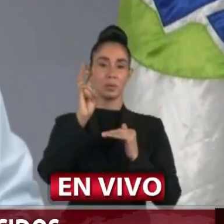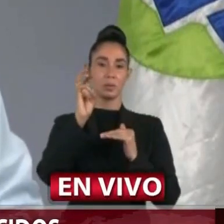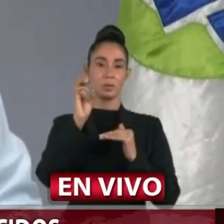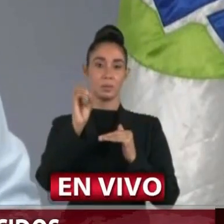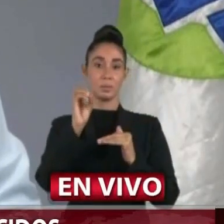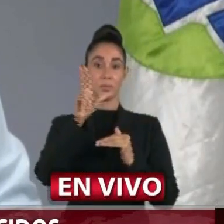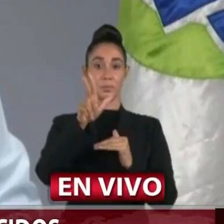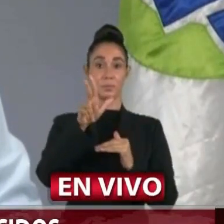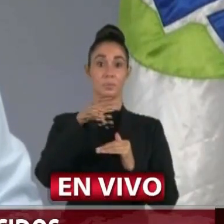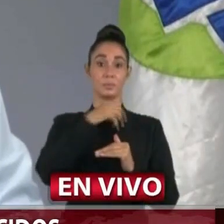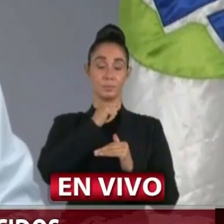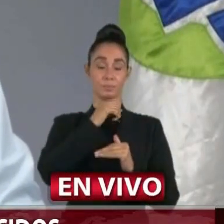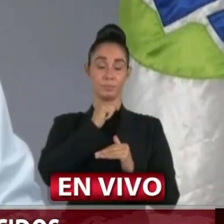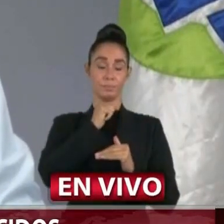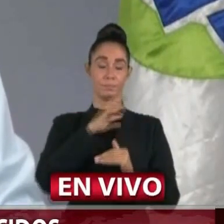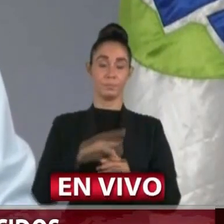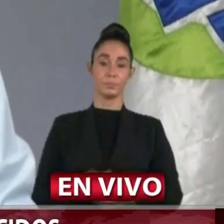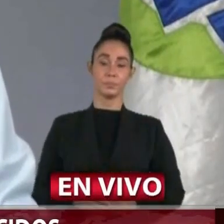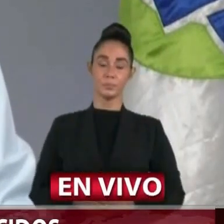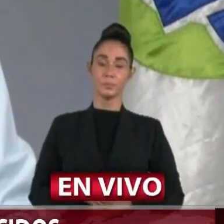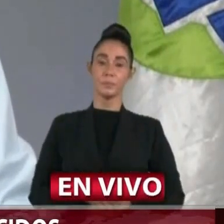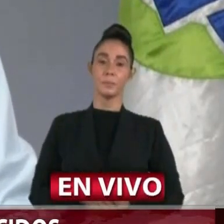63 años.